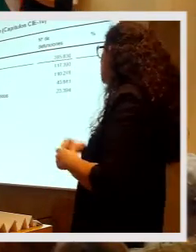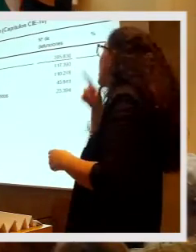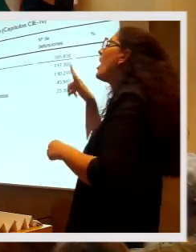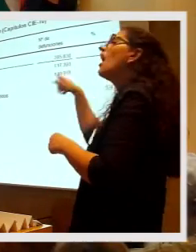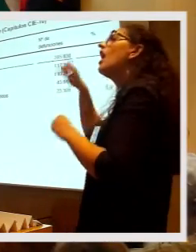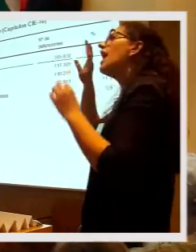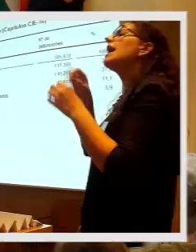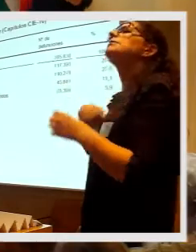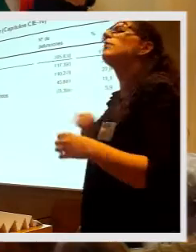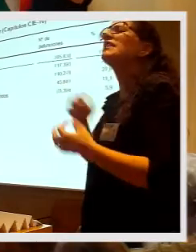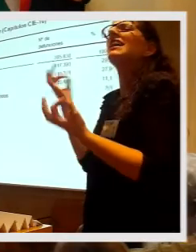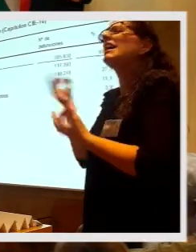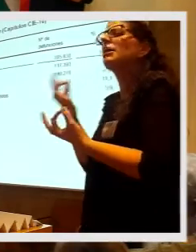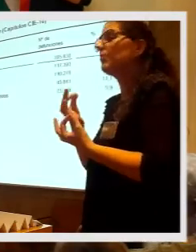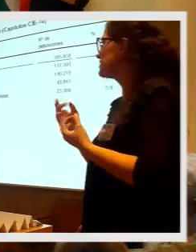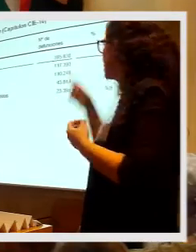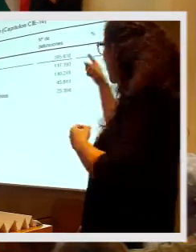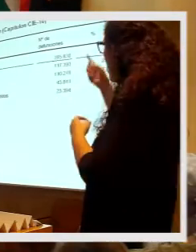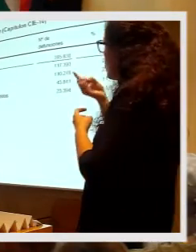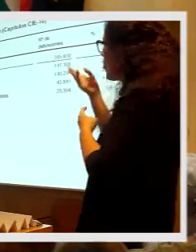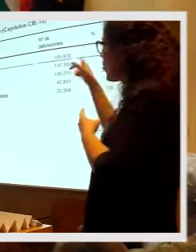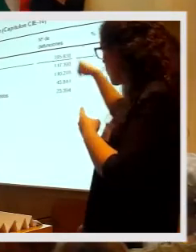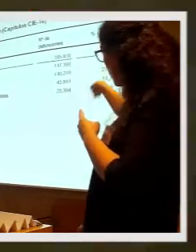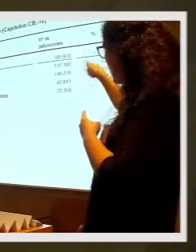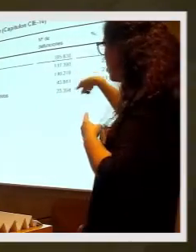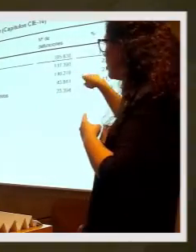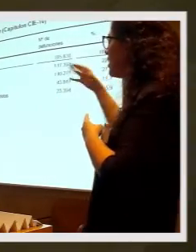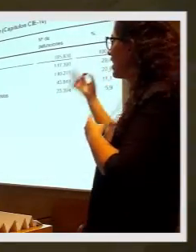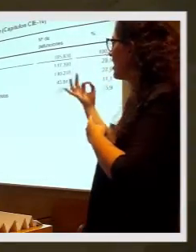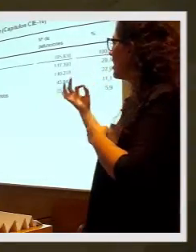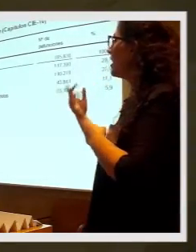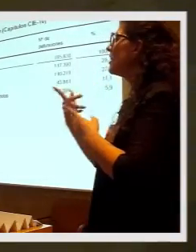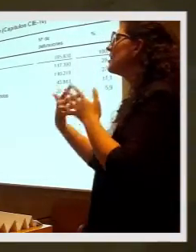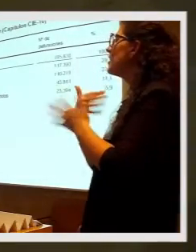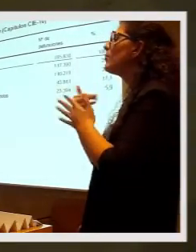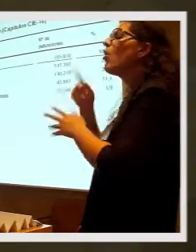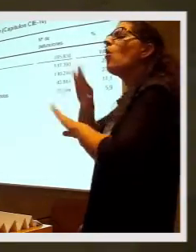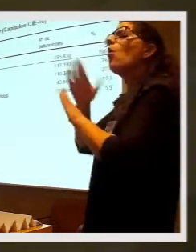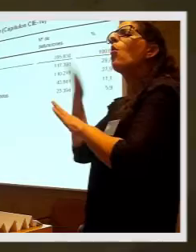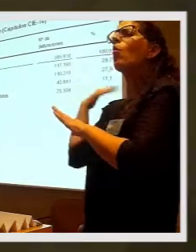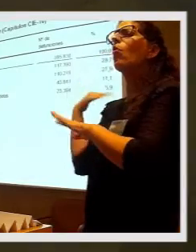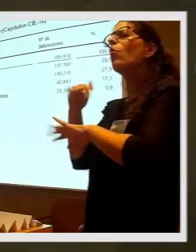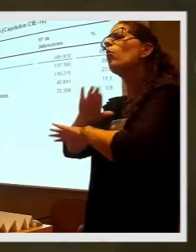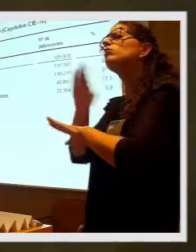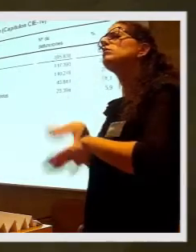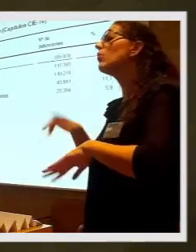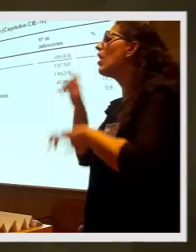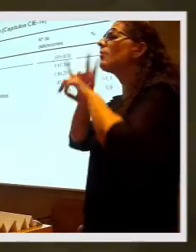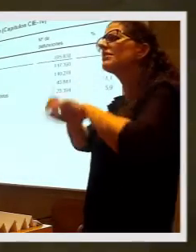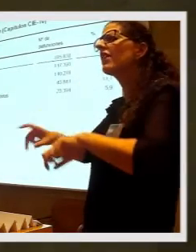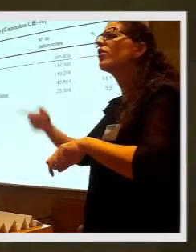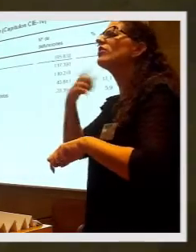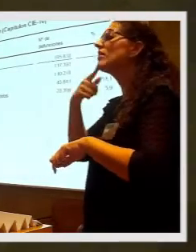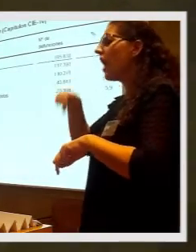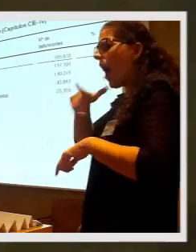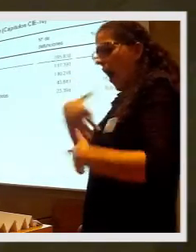España? Pues como veis, estas cifras nos vienen a decir hace muy poquito, es el último análisis del Instituto Nacional de Estadística, nos dice que hoy